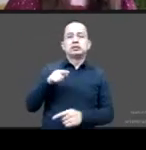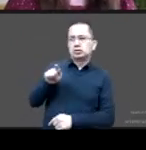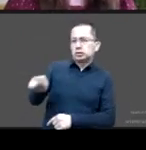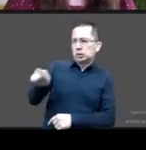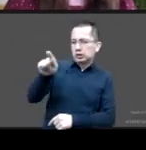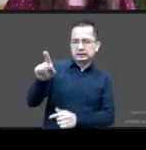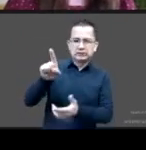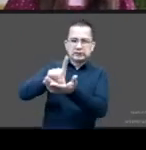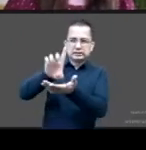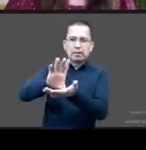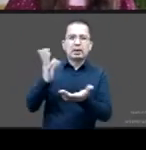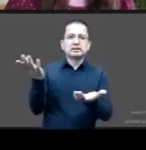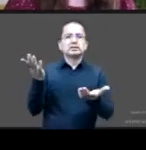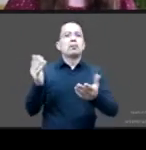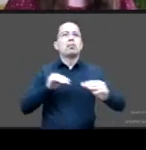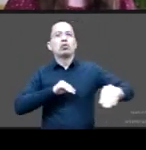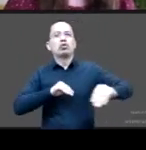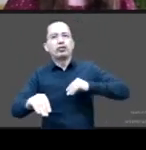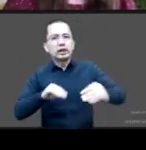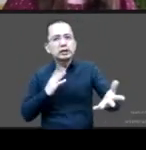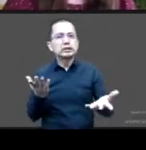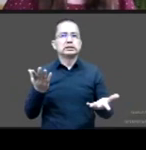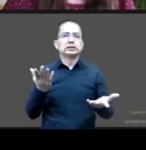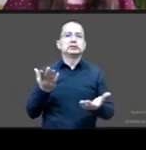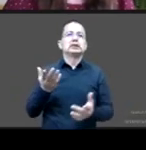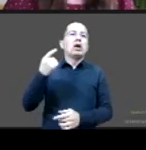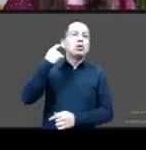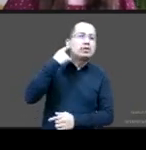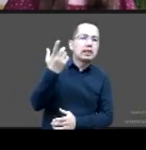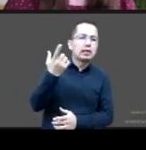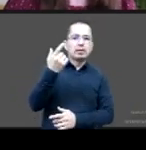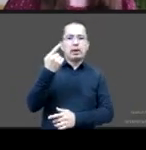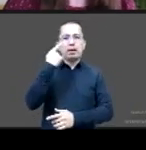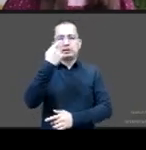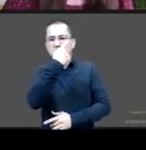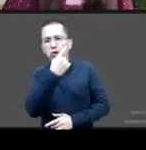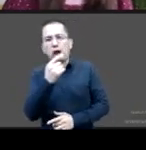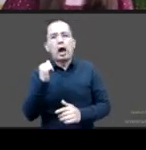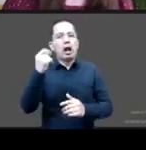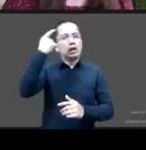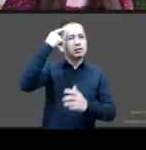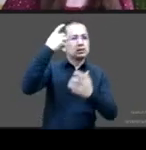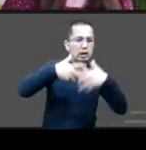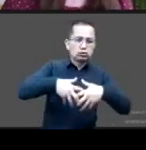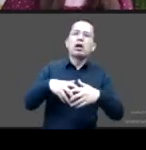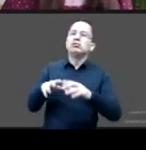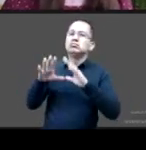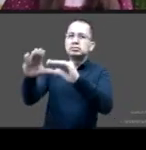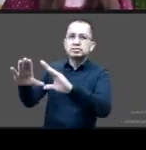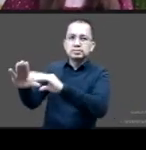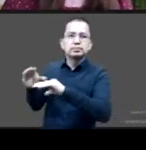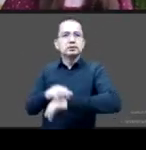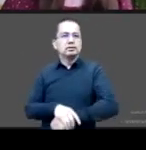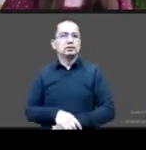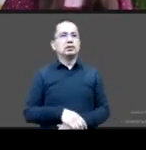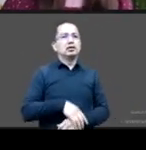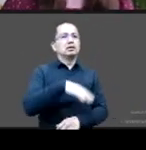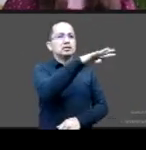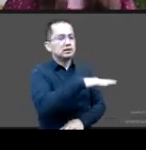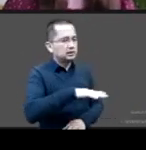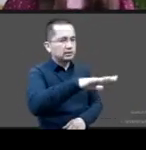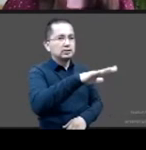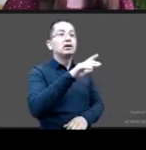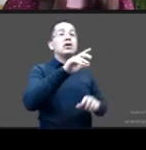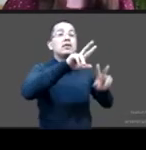auditiva visual o intelectual tenemos el ambiente de ecología en donde también vamos a estar trabajando